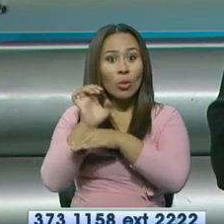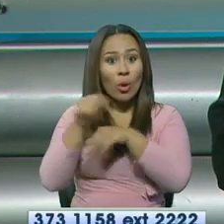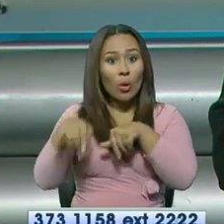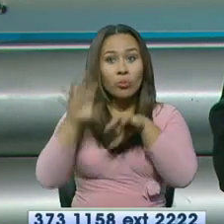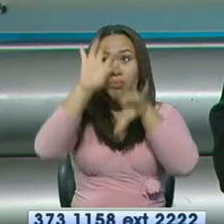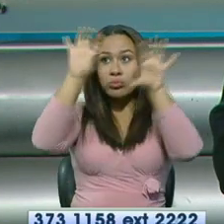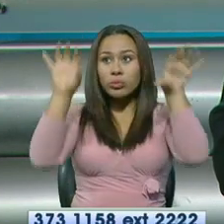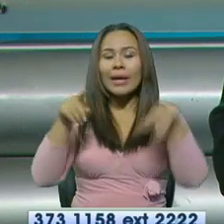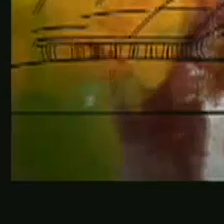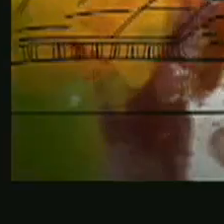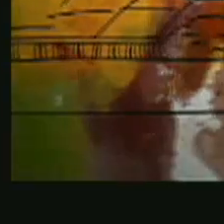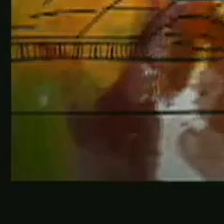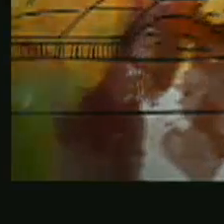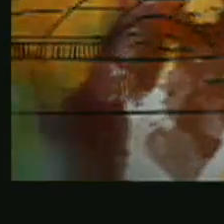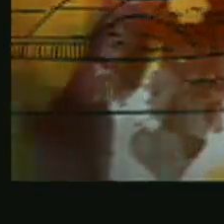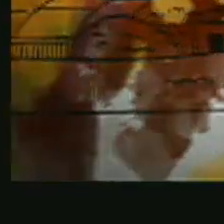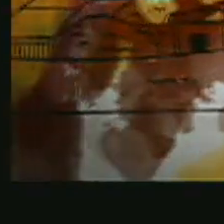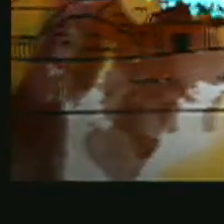y extranjeros.